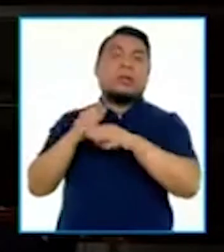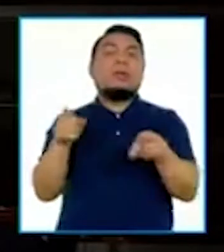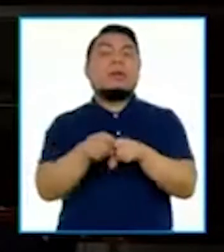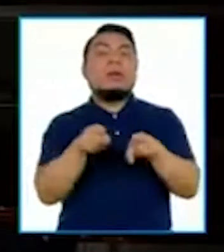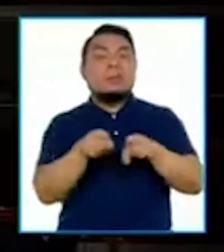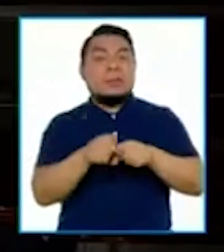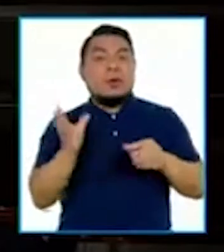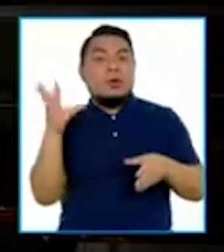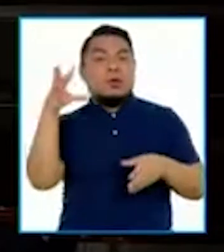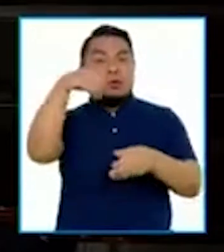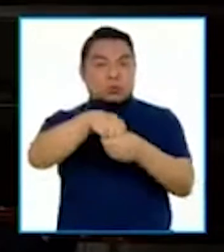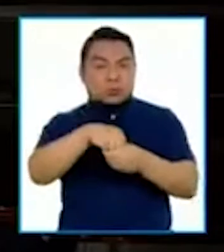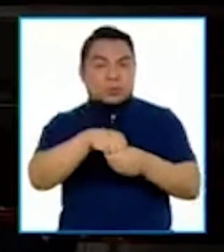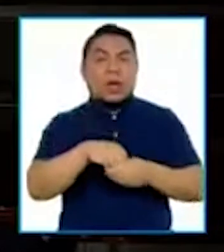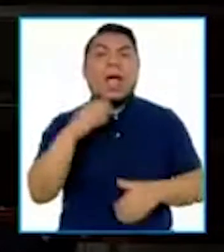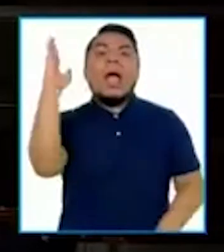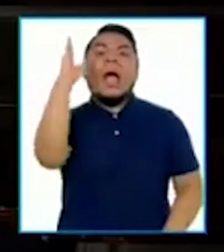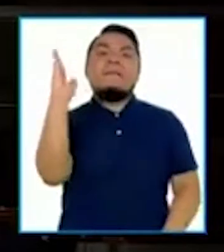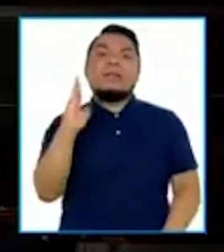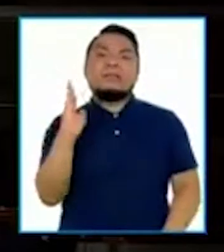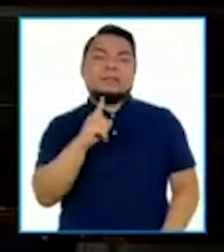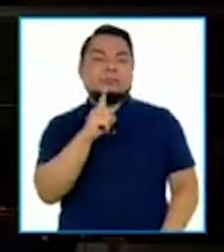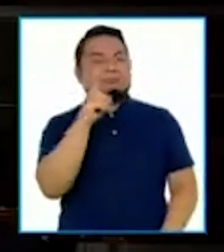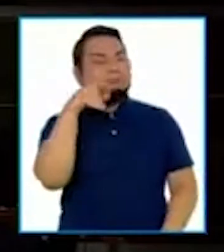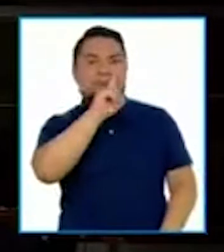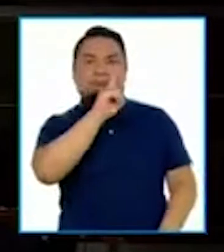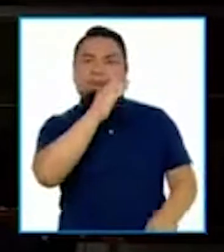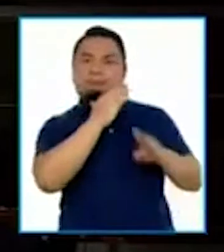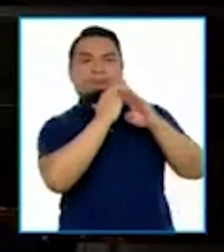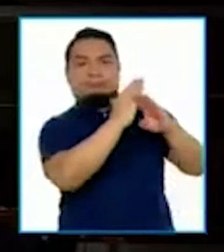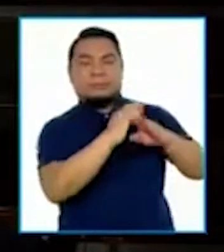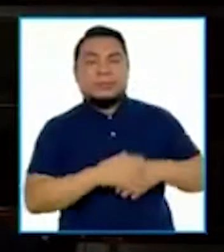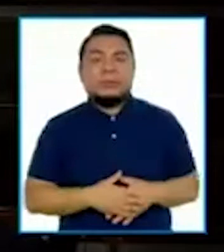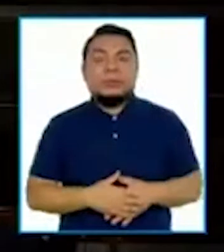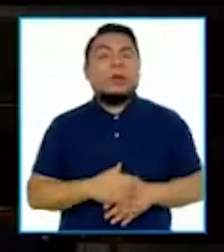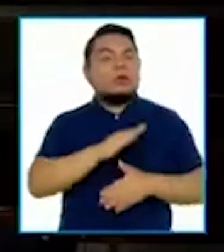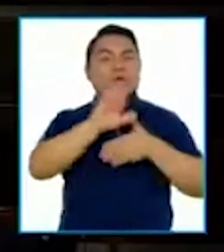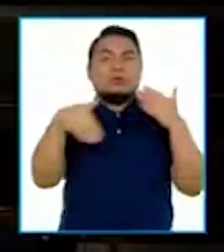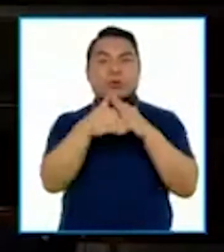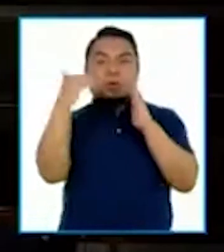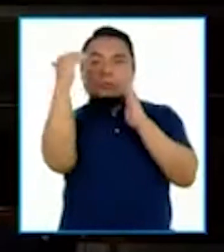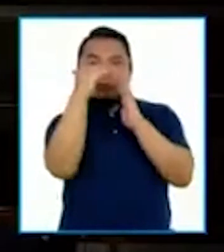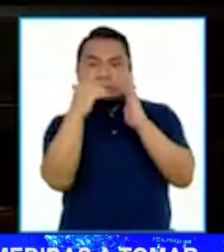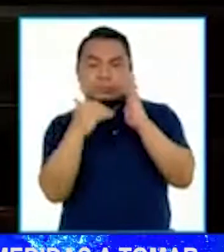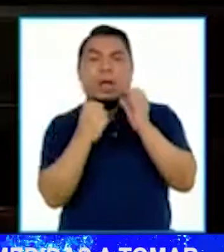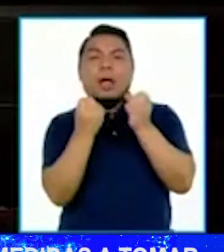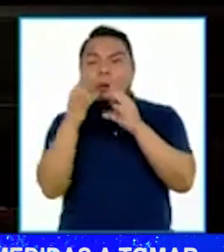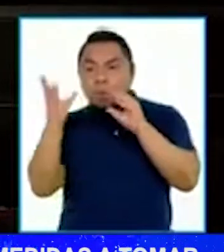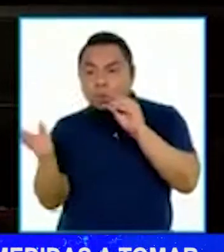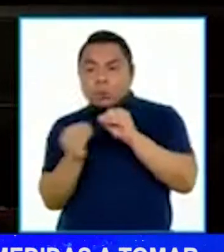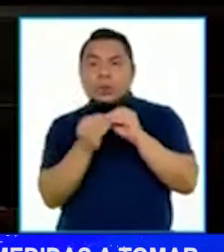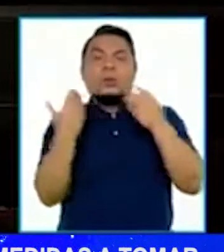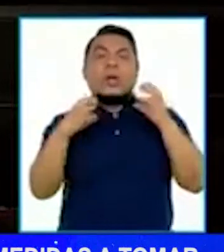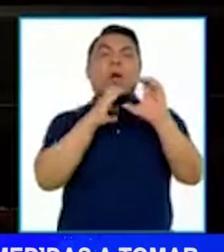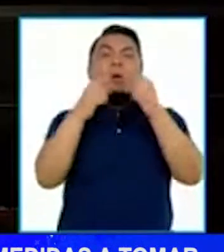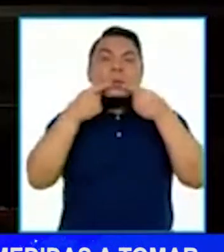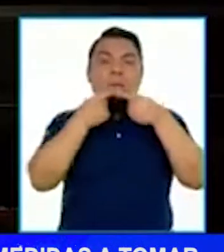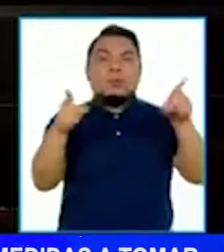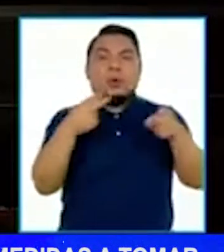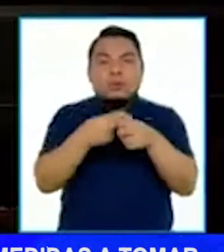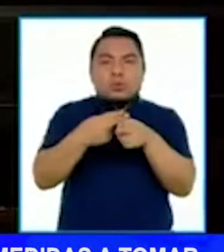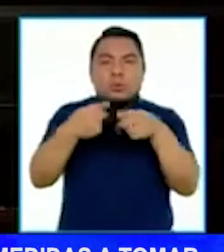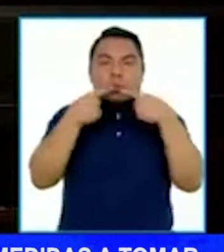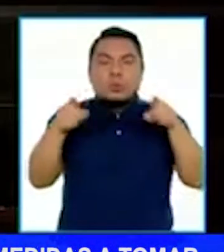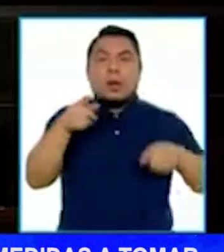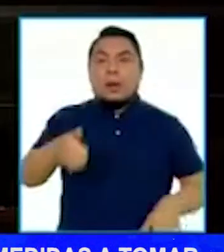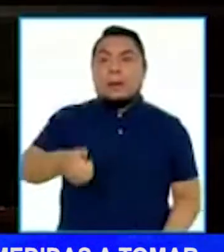incluirá, además, a Brasil. Todas estas medidas y algunas adicionales serán comunicadas en